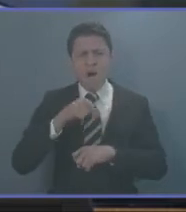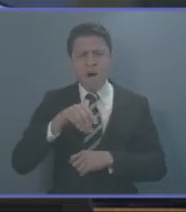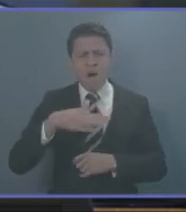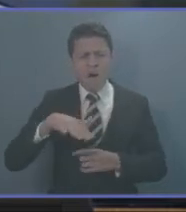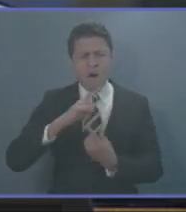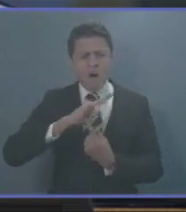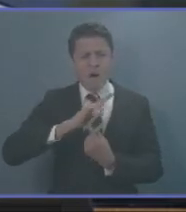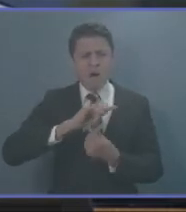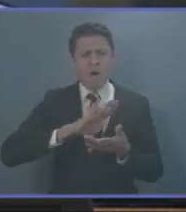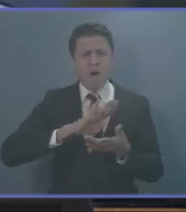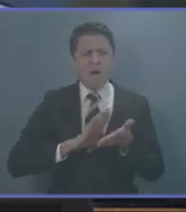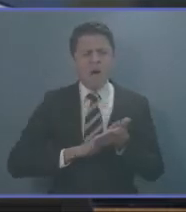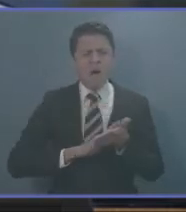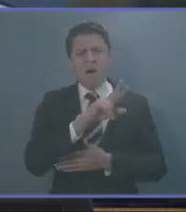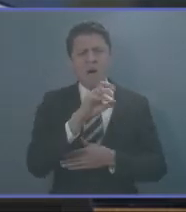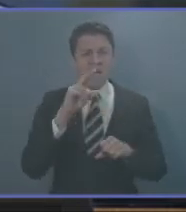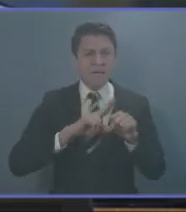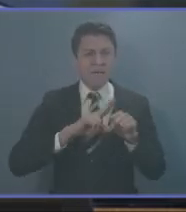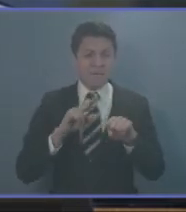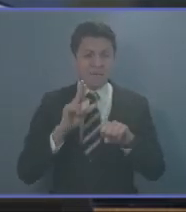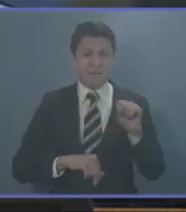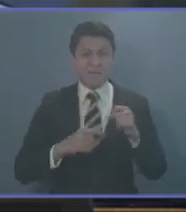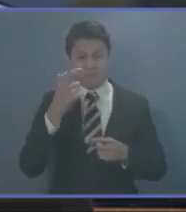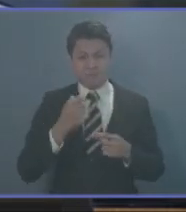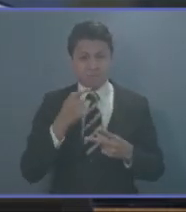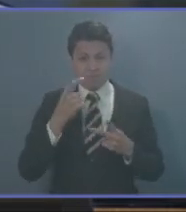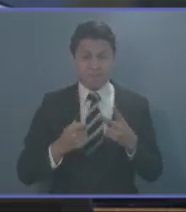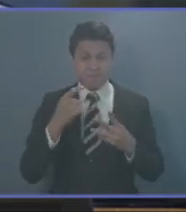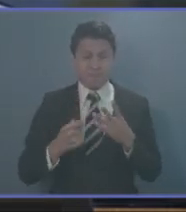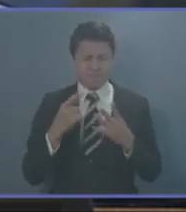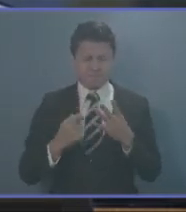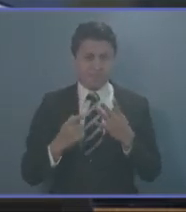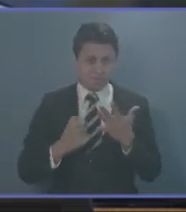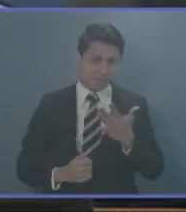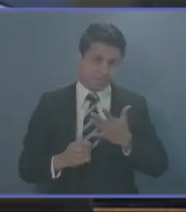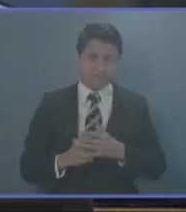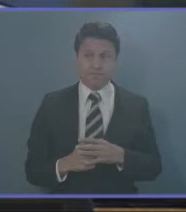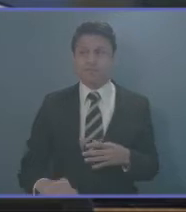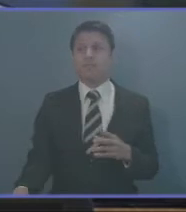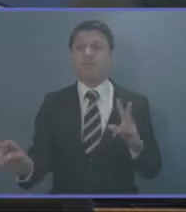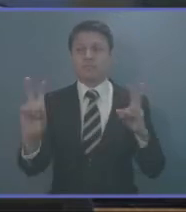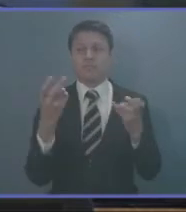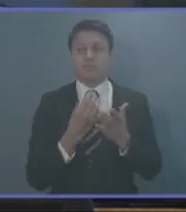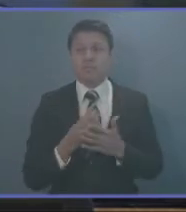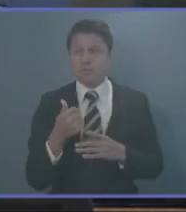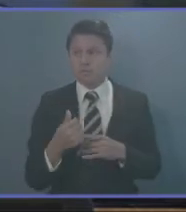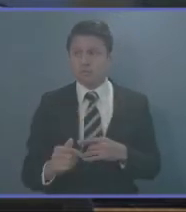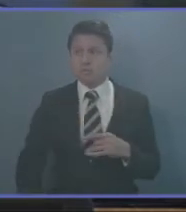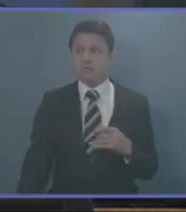jurisdicción, cancelarán la cantidad de $30 mensuales por cada ejercicio fiscal de la actividad económica.